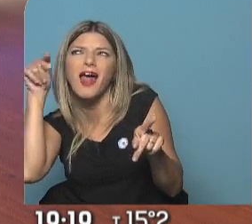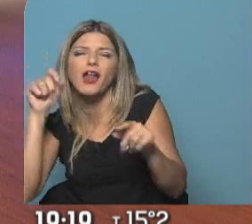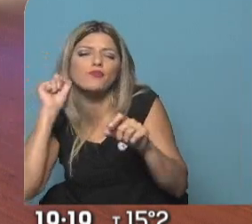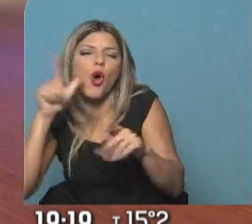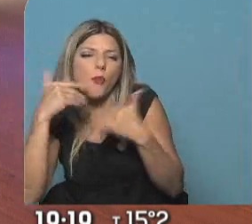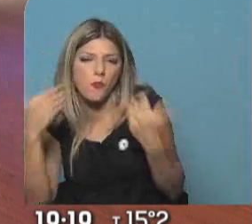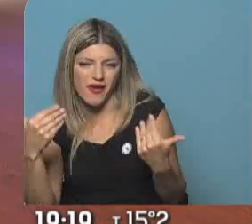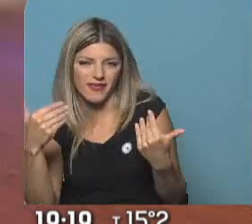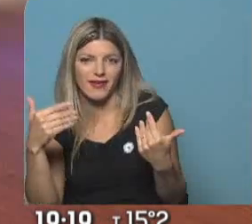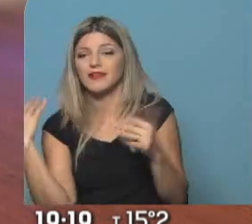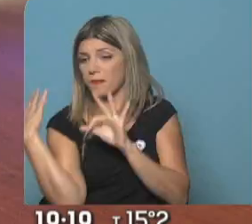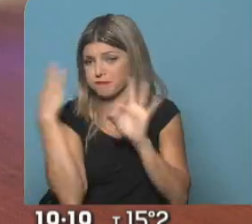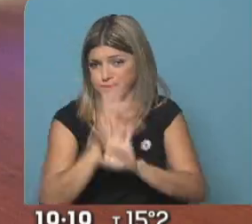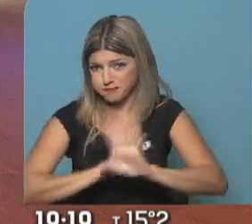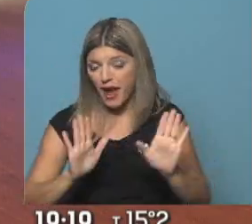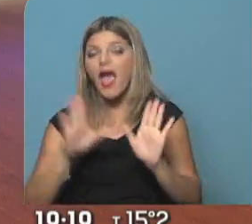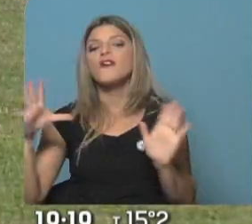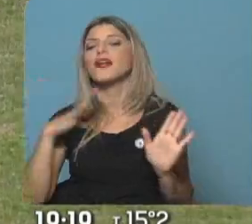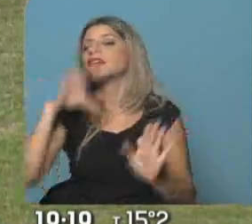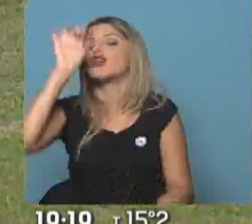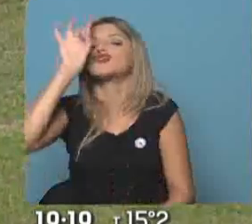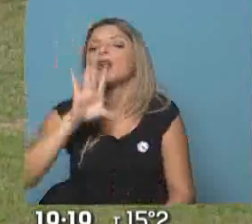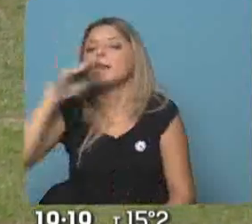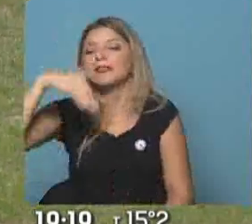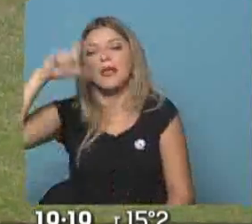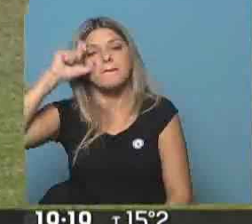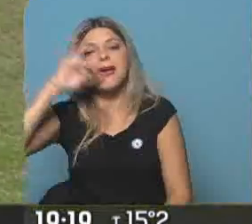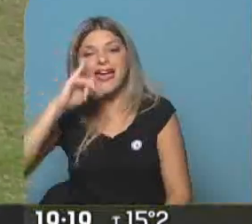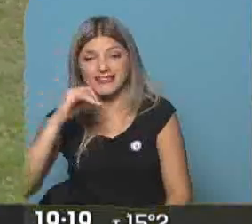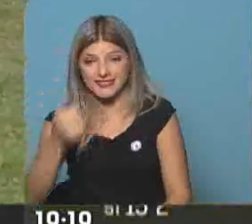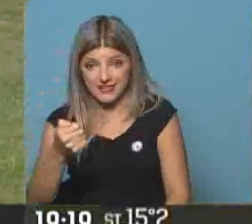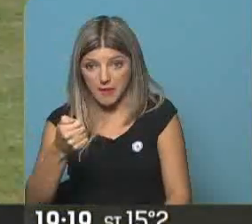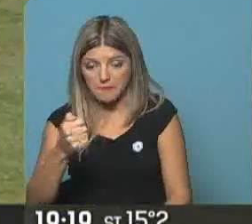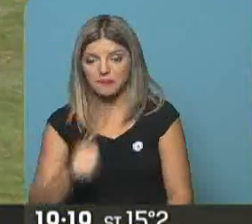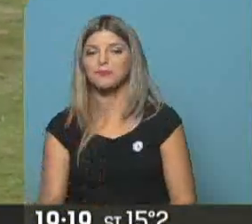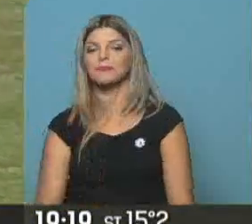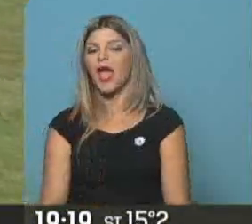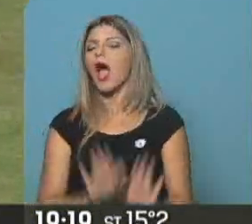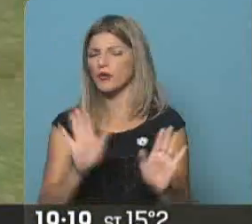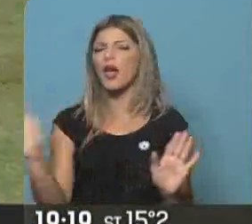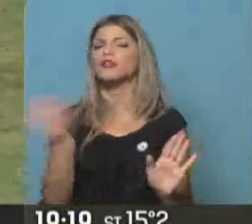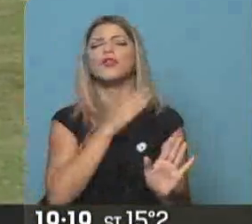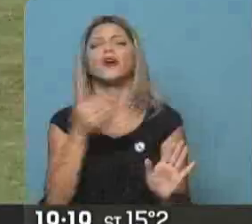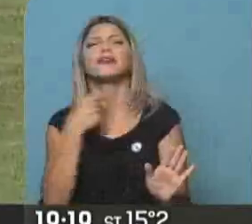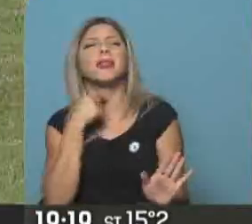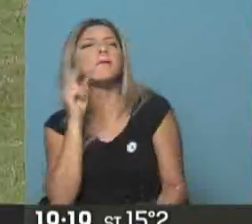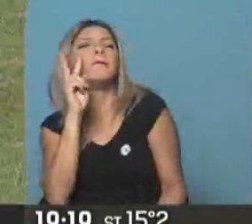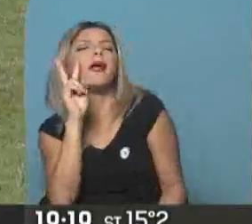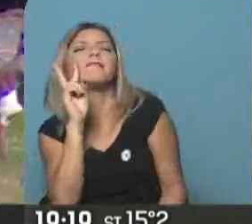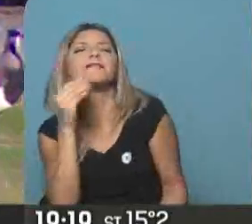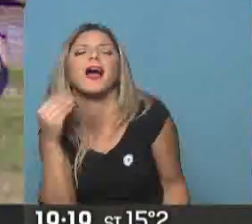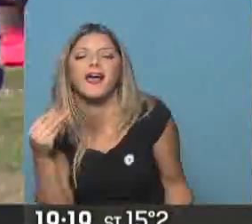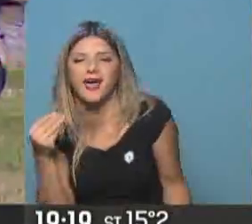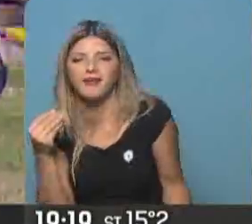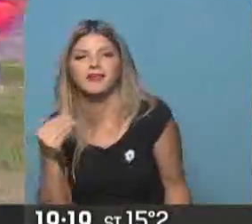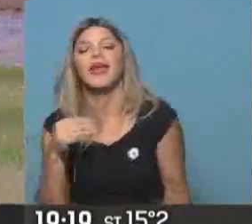apellidos. Solo falta que se sume Maximiliano Mesa, pero la imagen que todos querían ver, la que todos querían tener, era la de